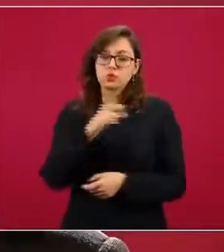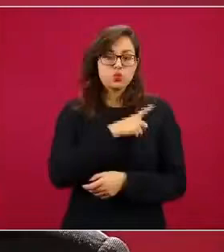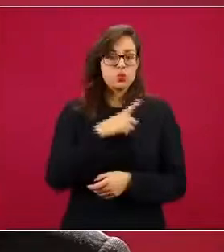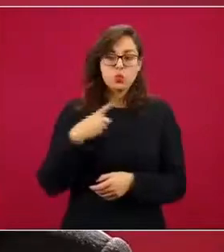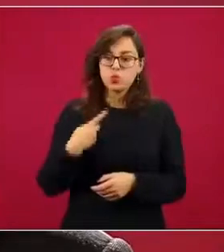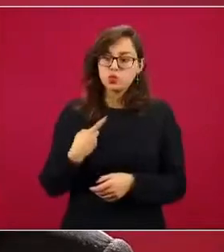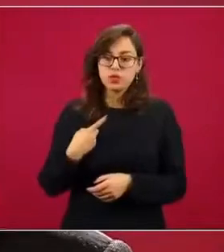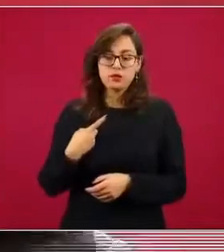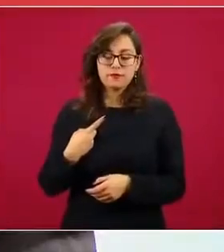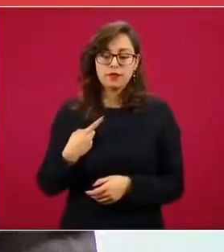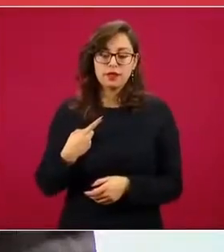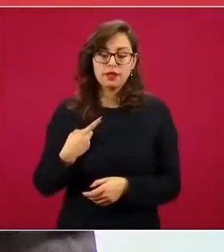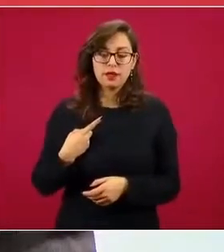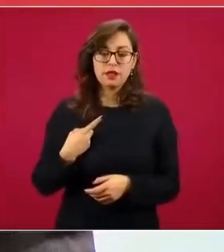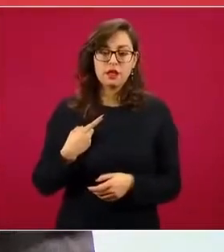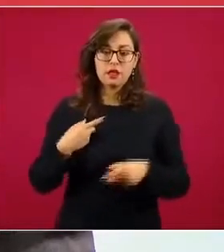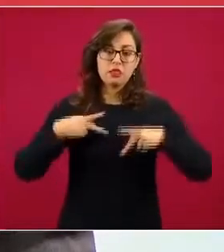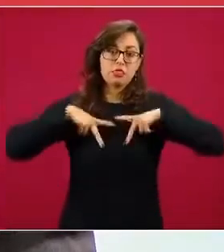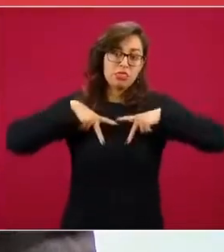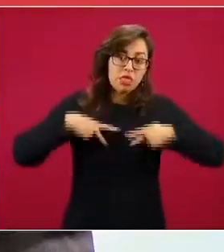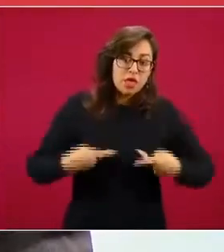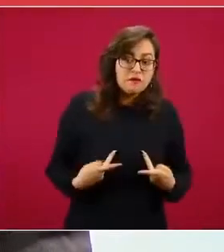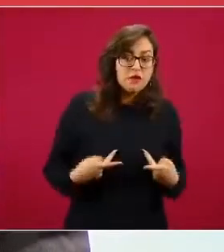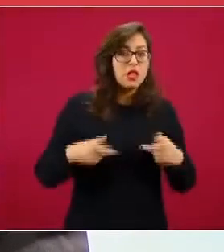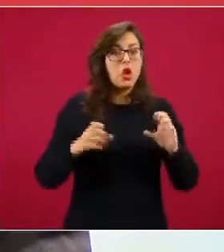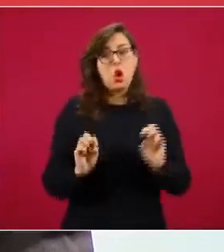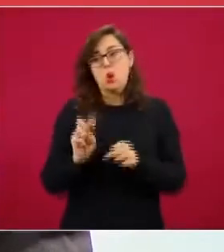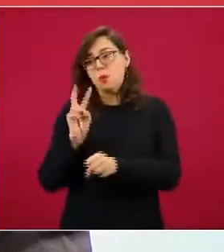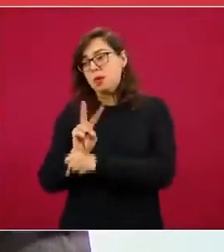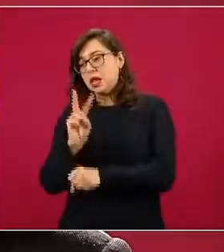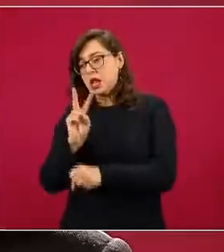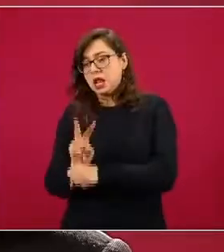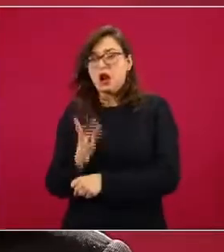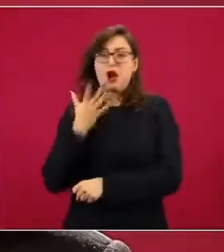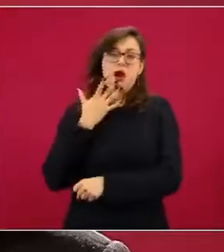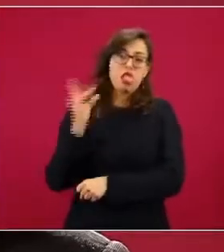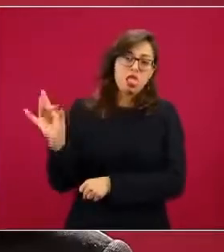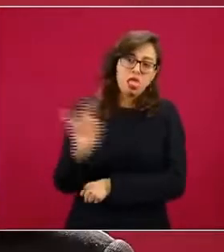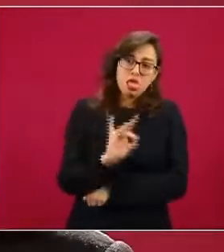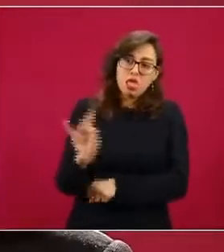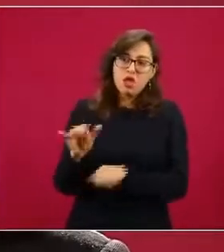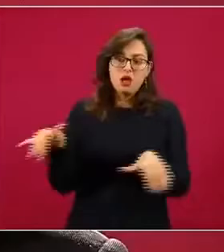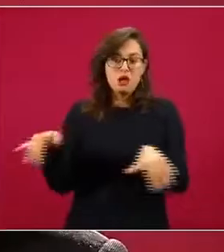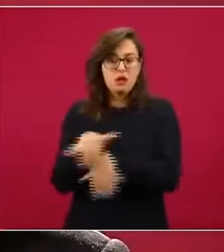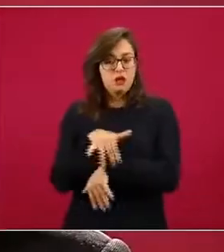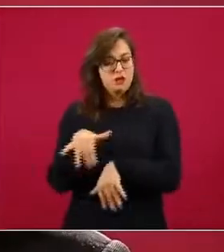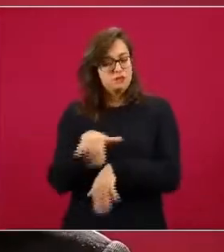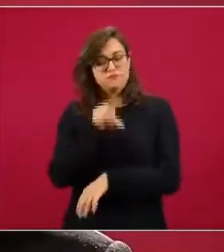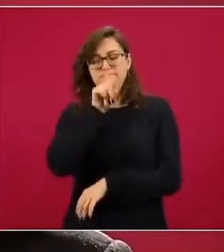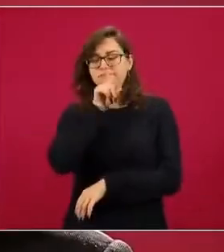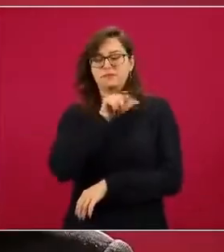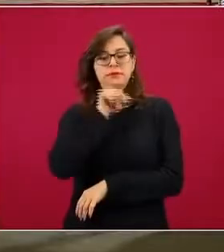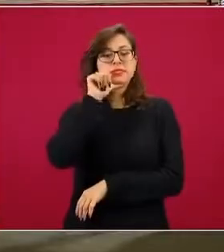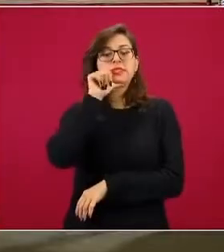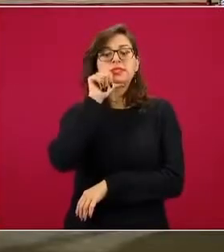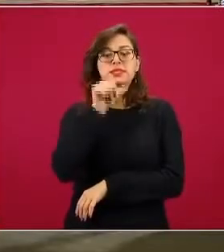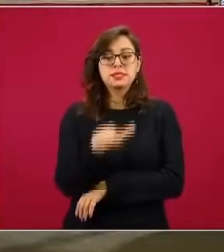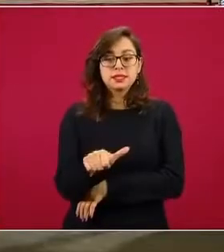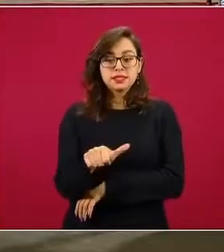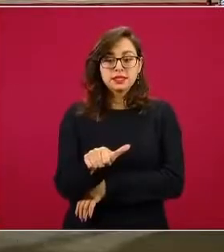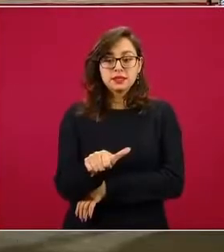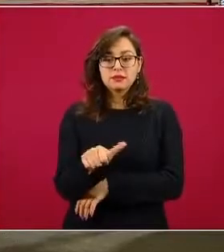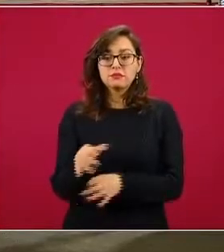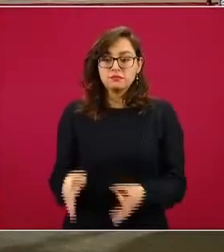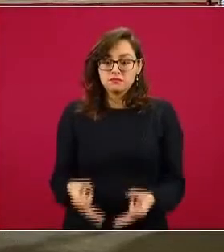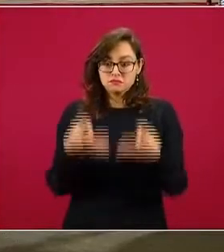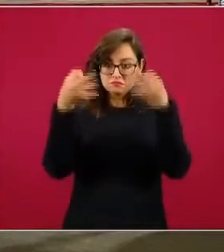caso ni ocurrirá relajar los estándares de calidad para asegurar la